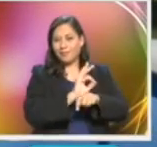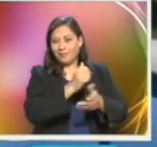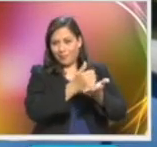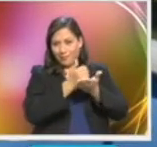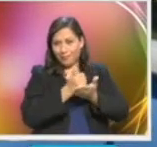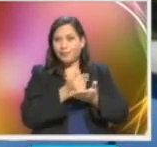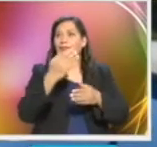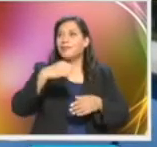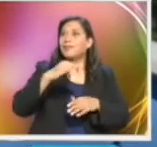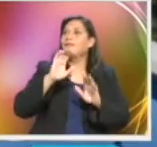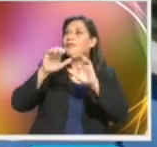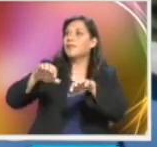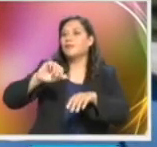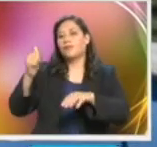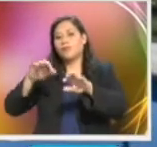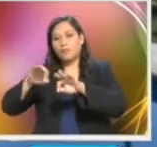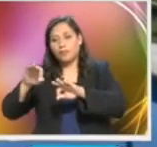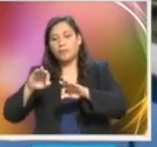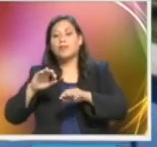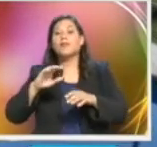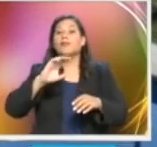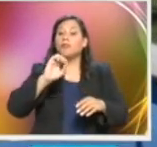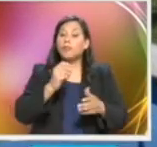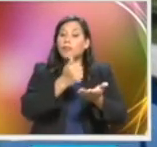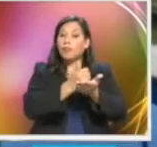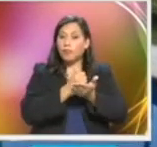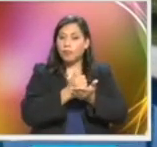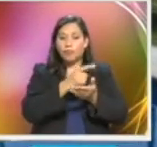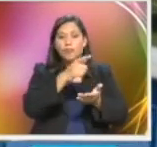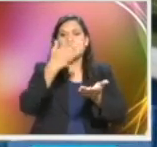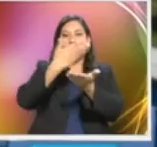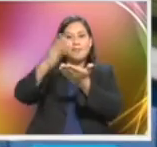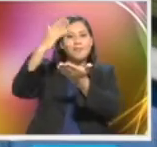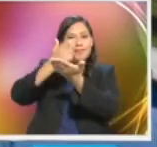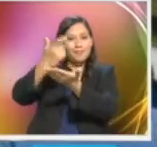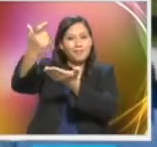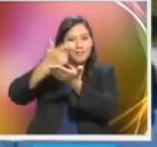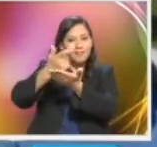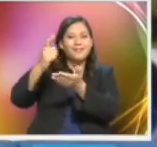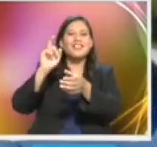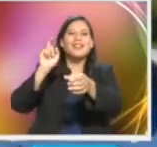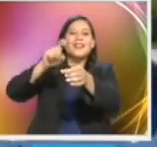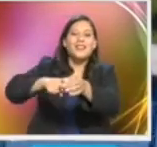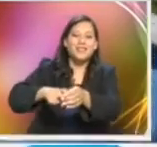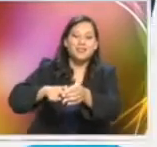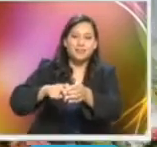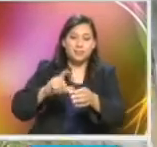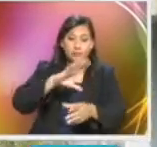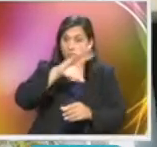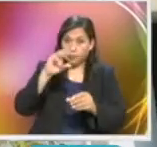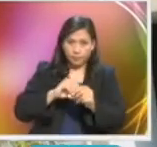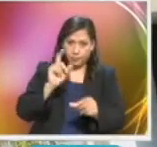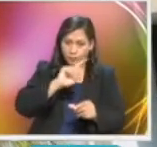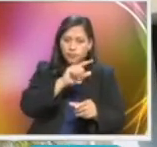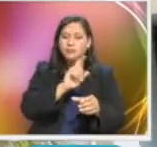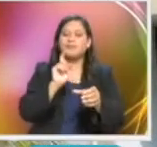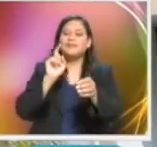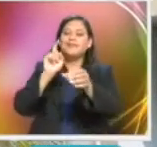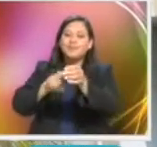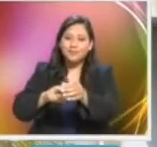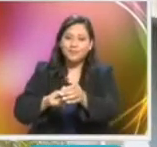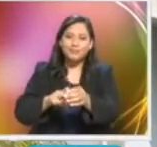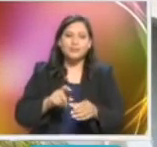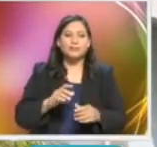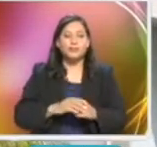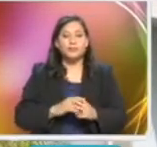garantía en lo que consigues el empleo. Bien. O bien te ayuda a financiar ese enganche. No el total del monto. El